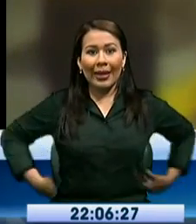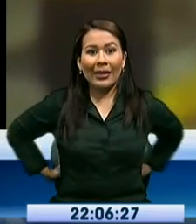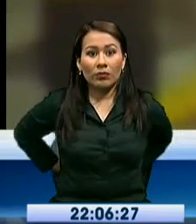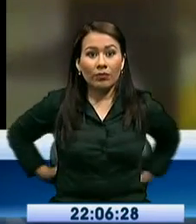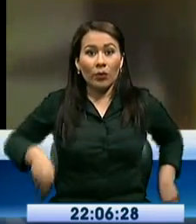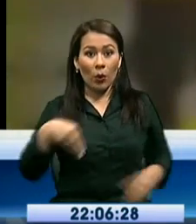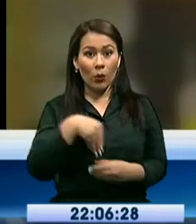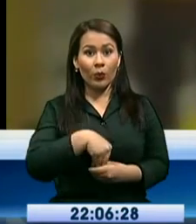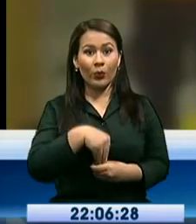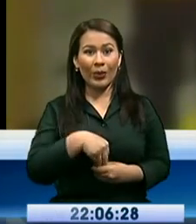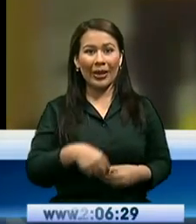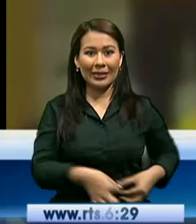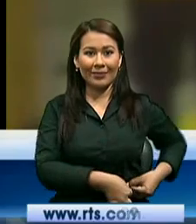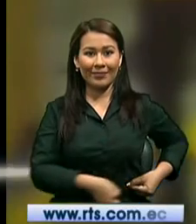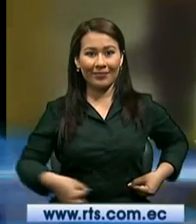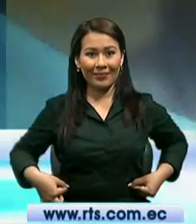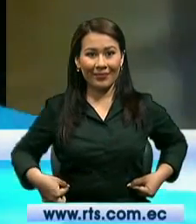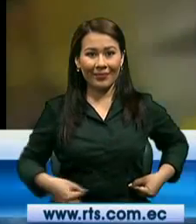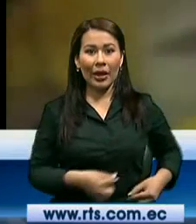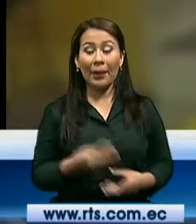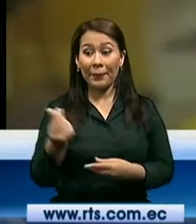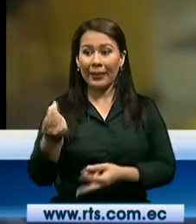noche de ese jueves.